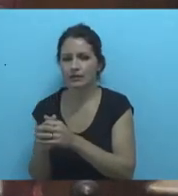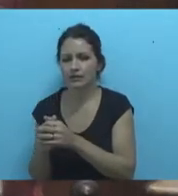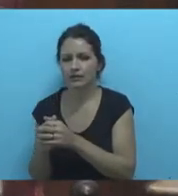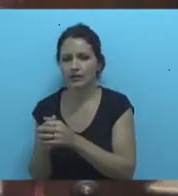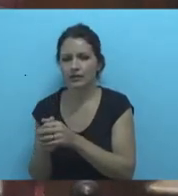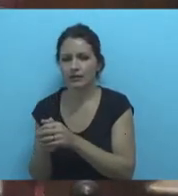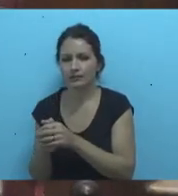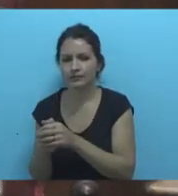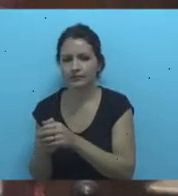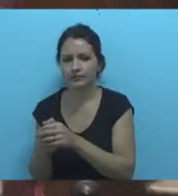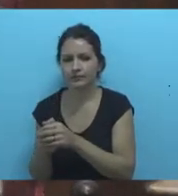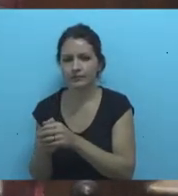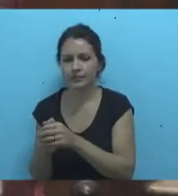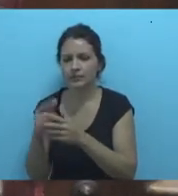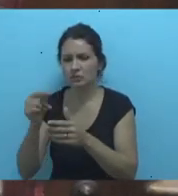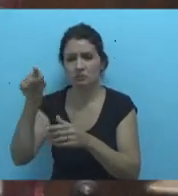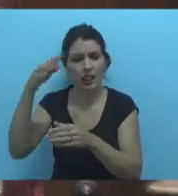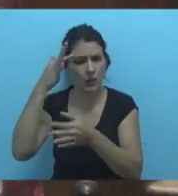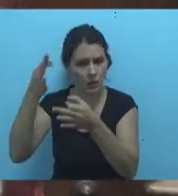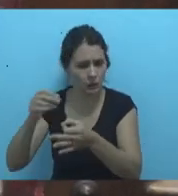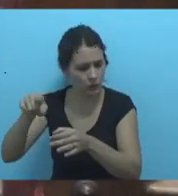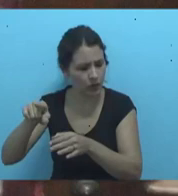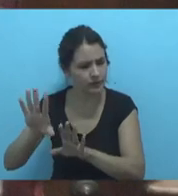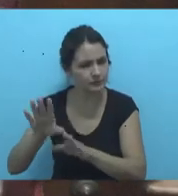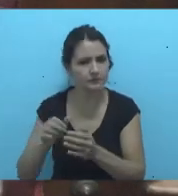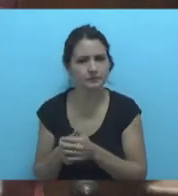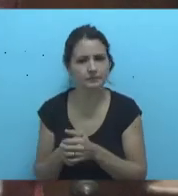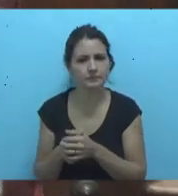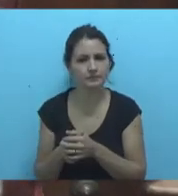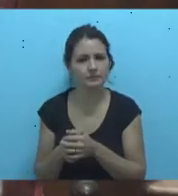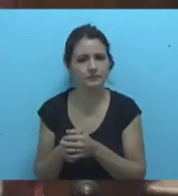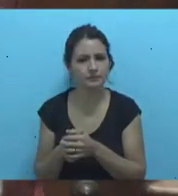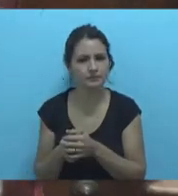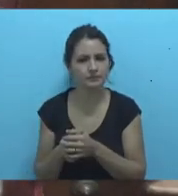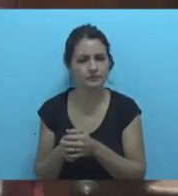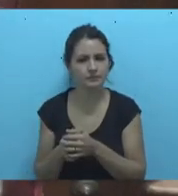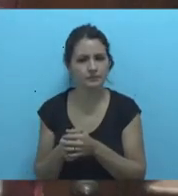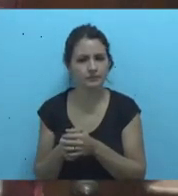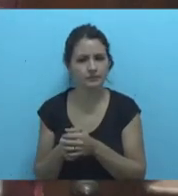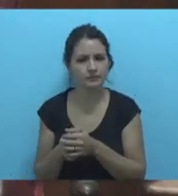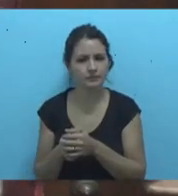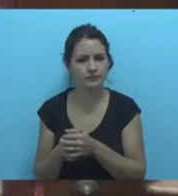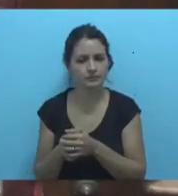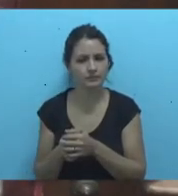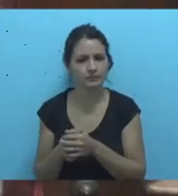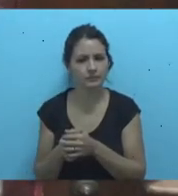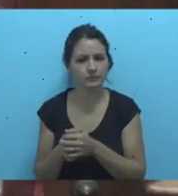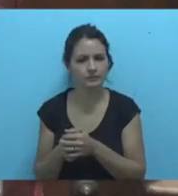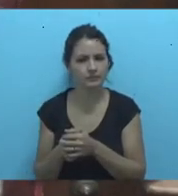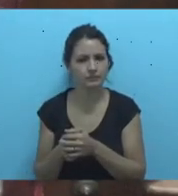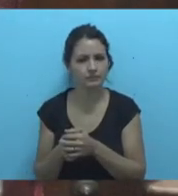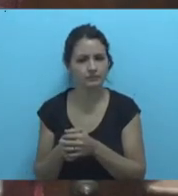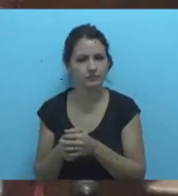incertidumbre. El juez con mucha claridad y con un notable poder